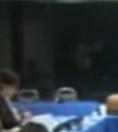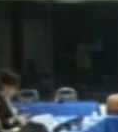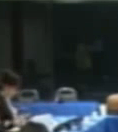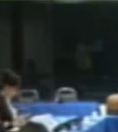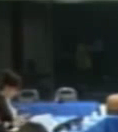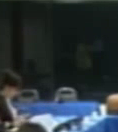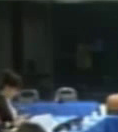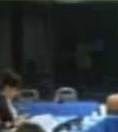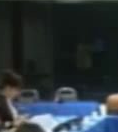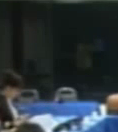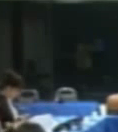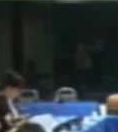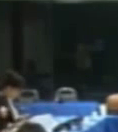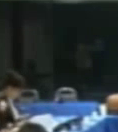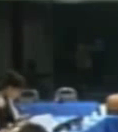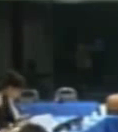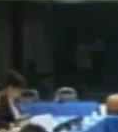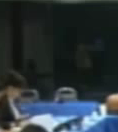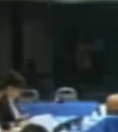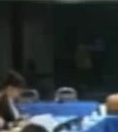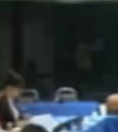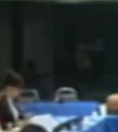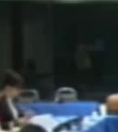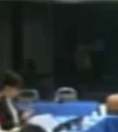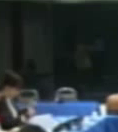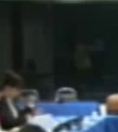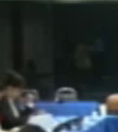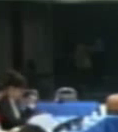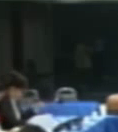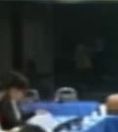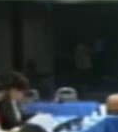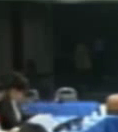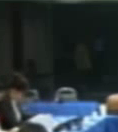este último día de audiencias públicas